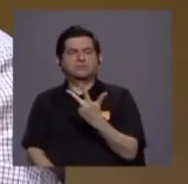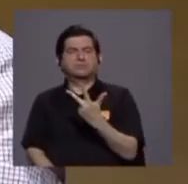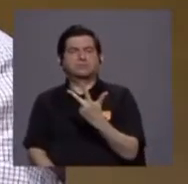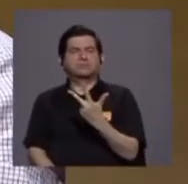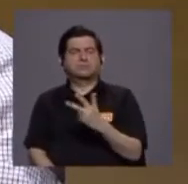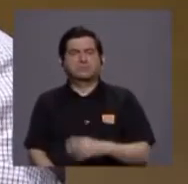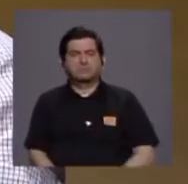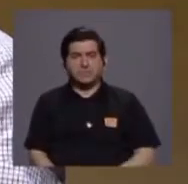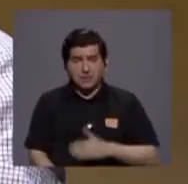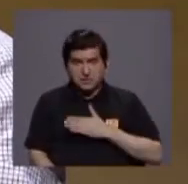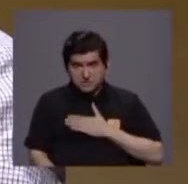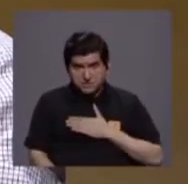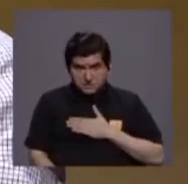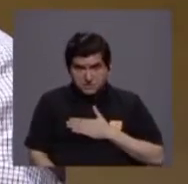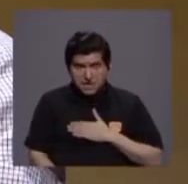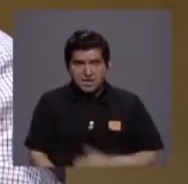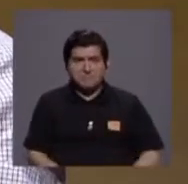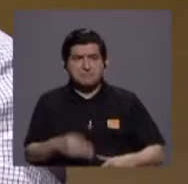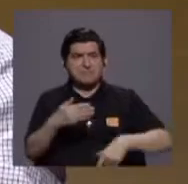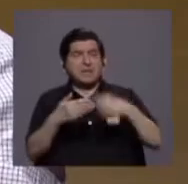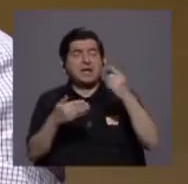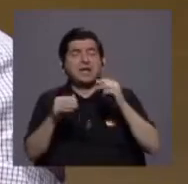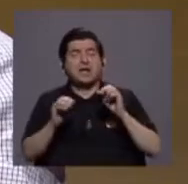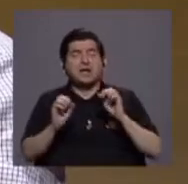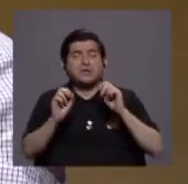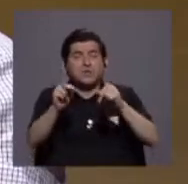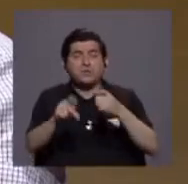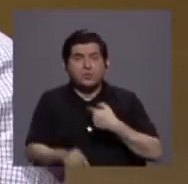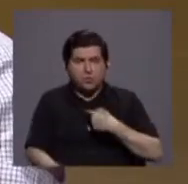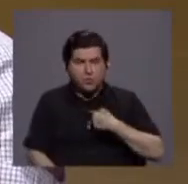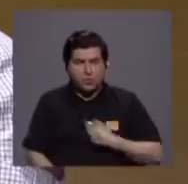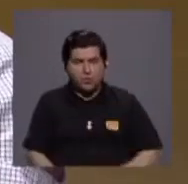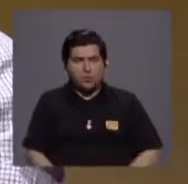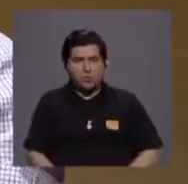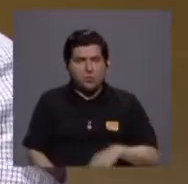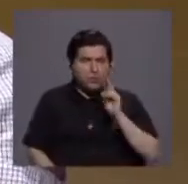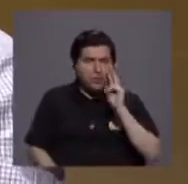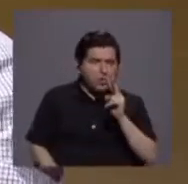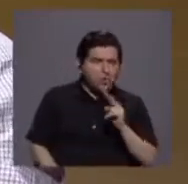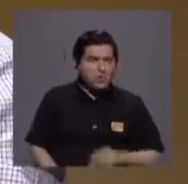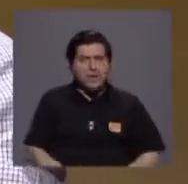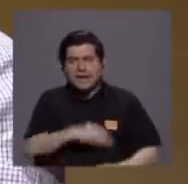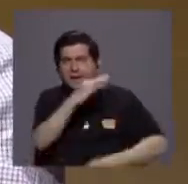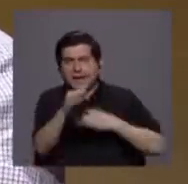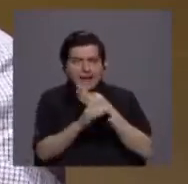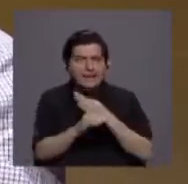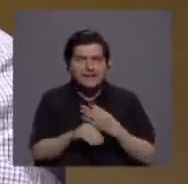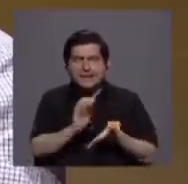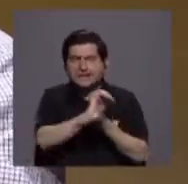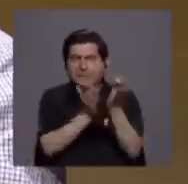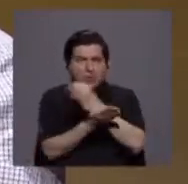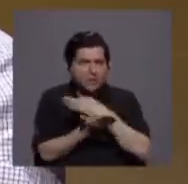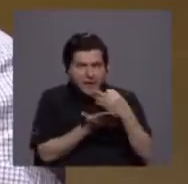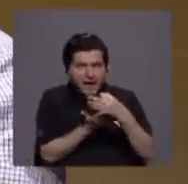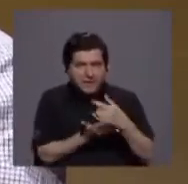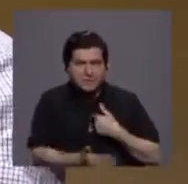si a mí me hubiera tocado darles grados de probabilidad, como cuando uno está viendo a ver cómo, por dónde va el tipo de cambio.